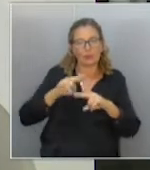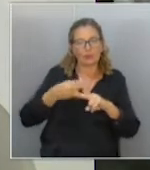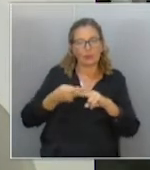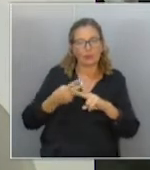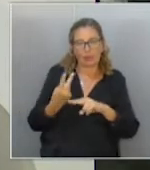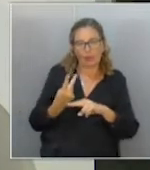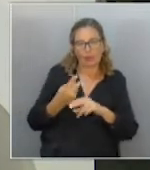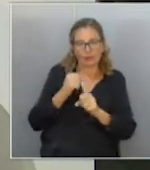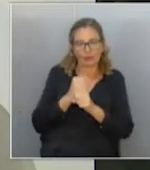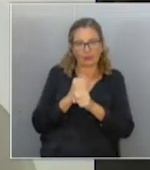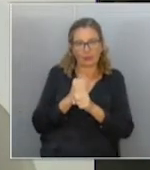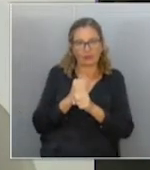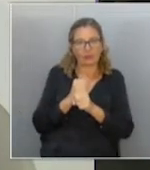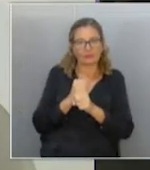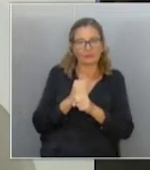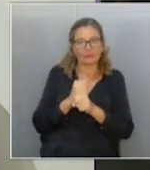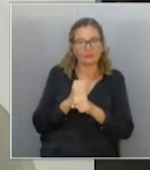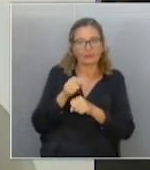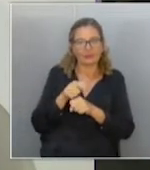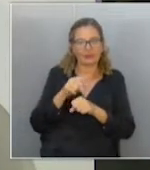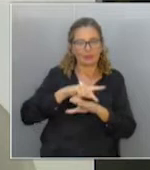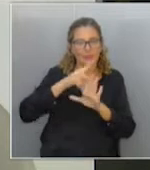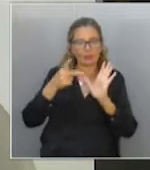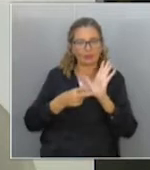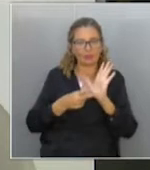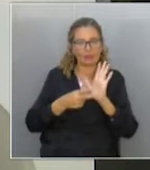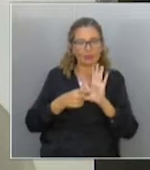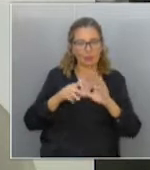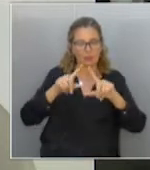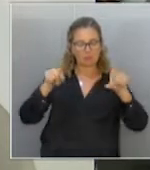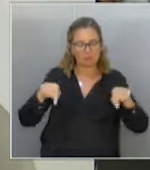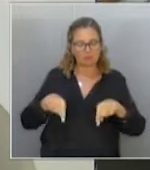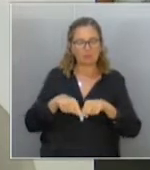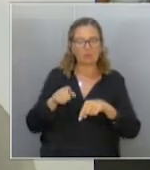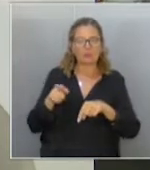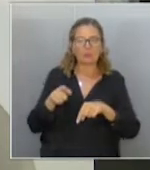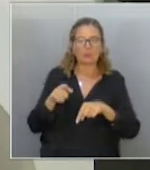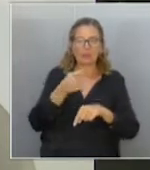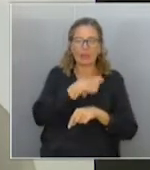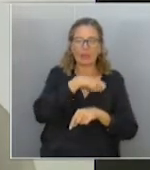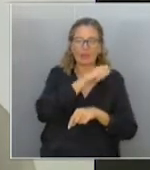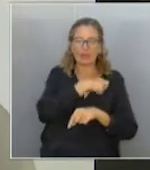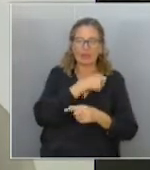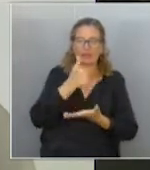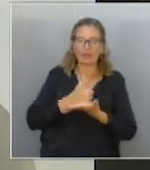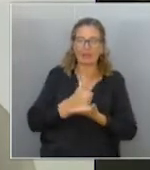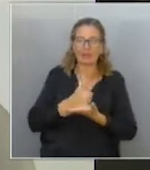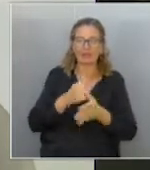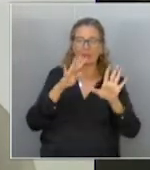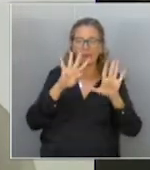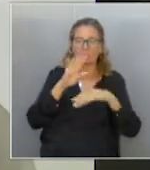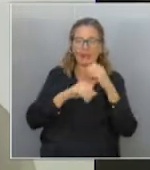y trabajar en este proyecto de Mi Balconera. Y bueno, y tú sos española y estás acá hace 9 años